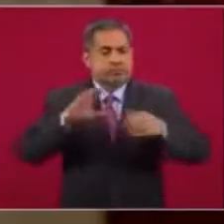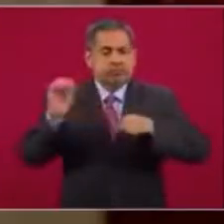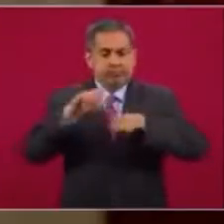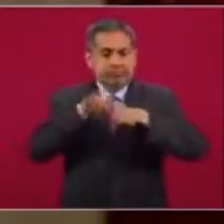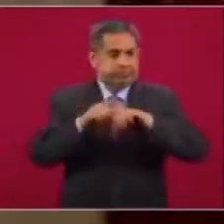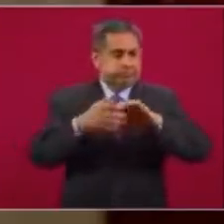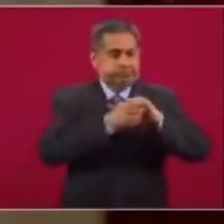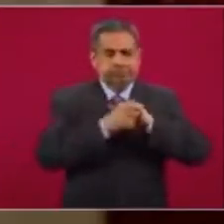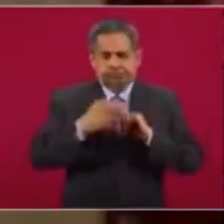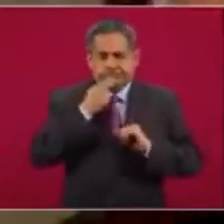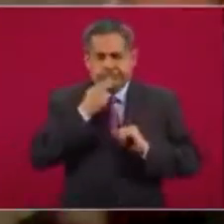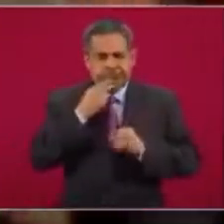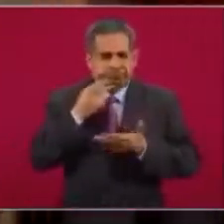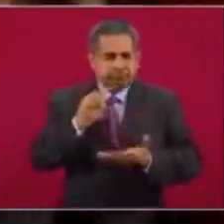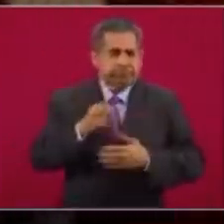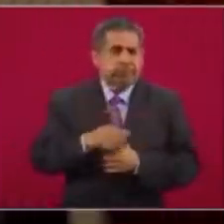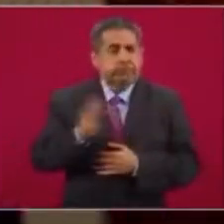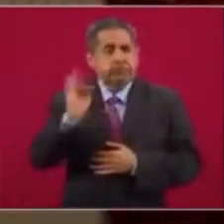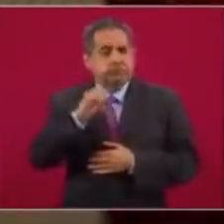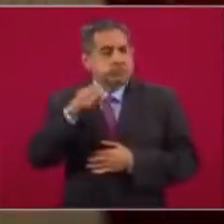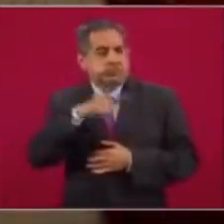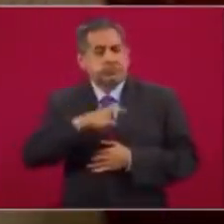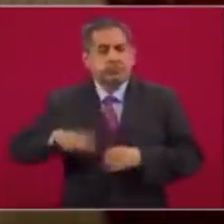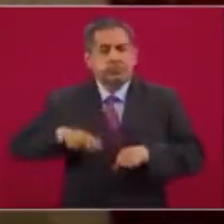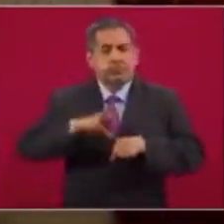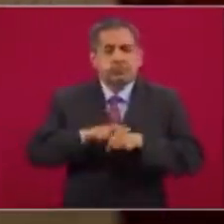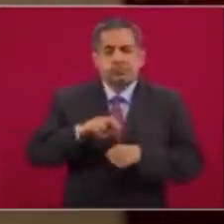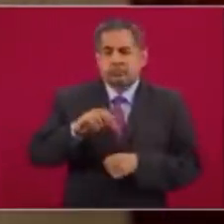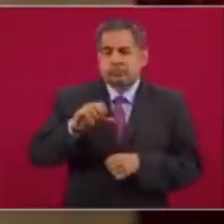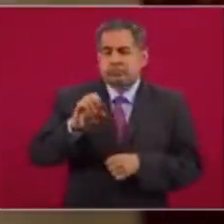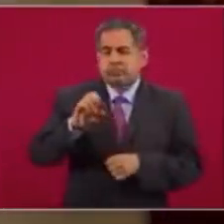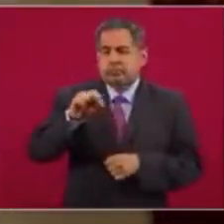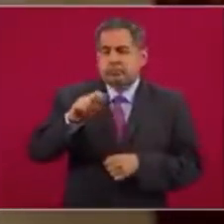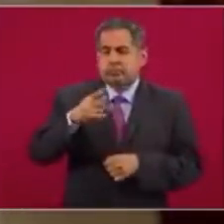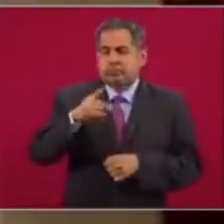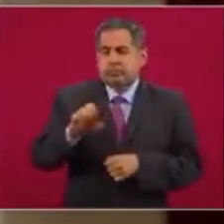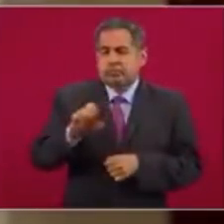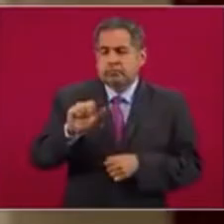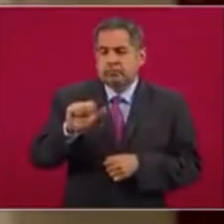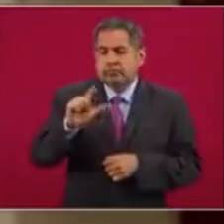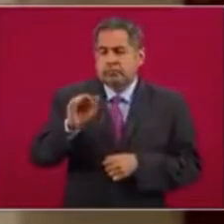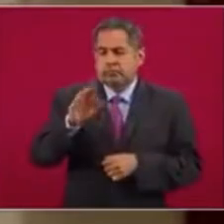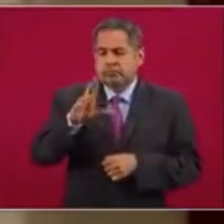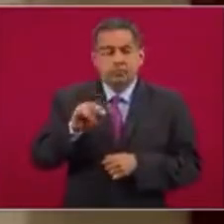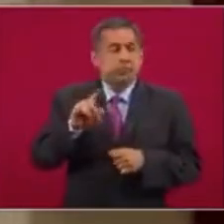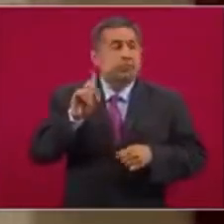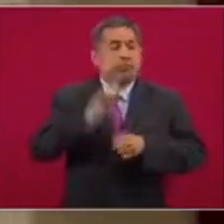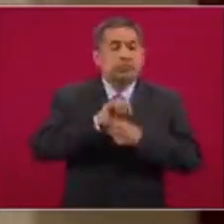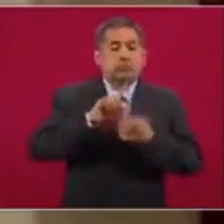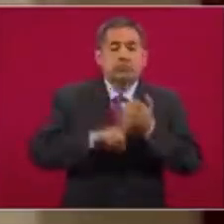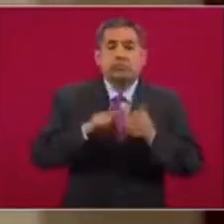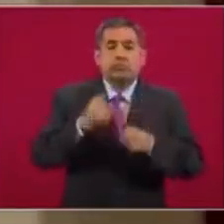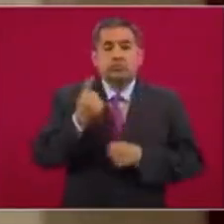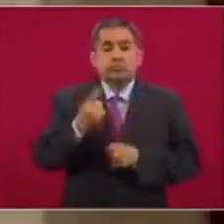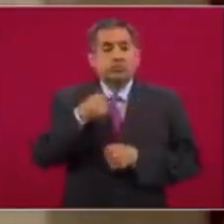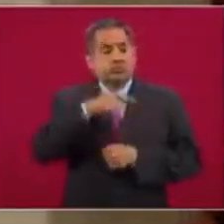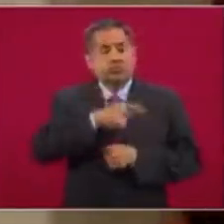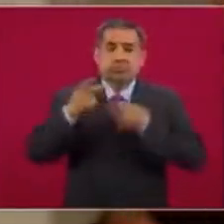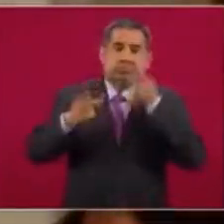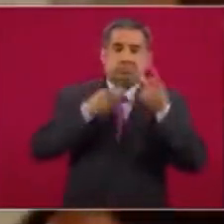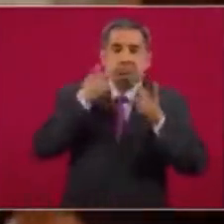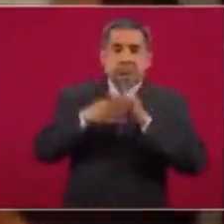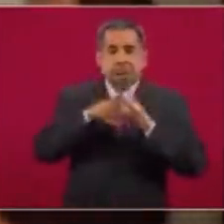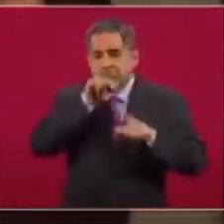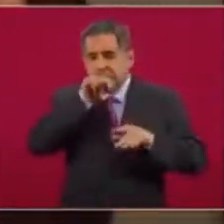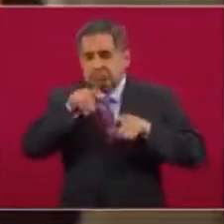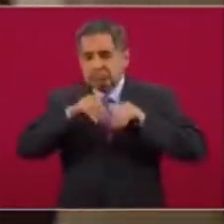venido utilizando. Tal es el caso del gobernador Enrique Alfaro, quien desde el día 1, bueno, pues argumentó y difundió en